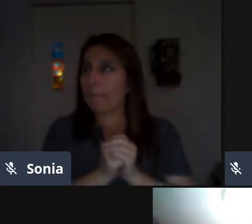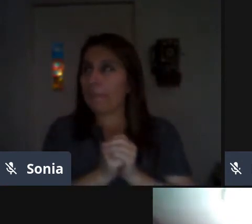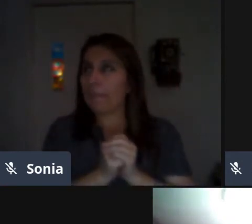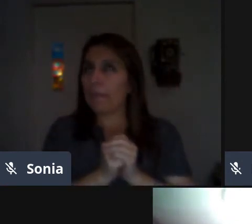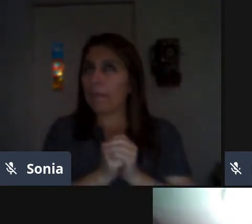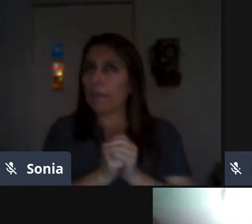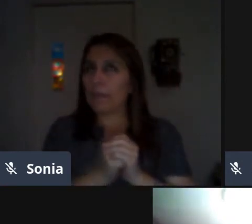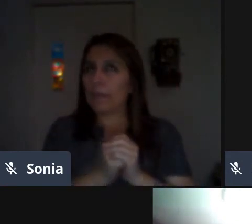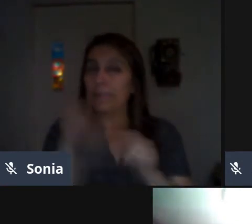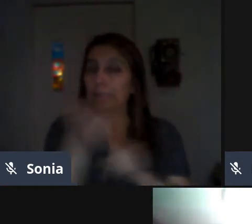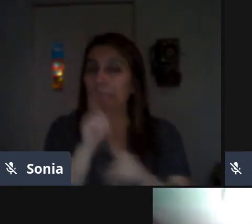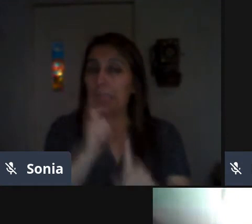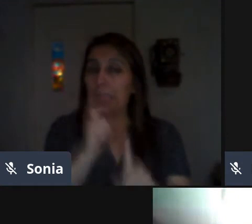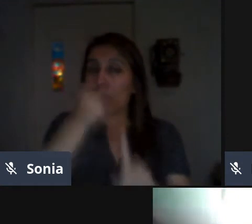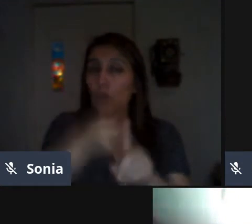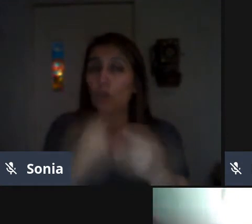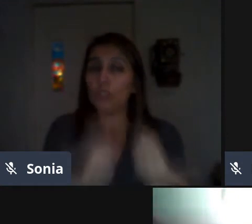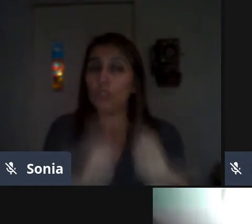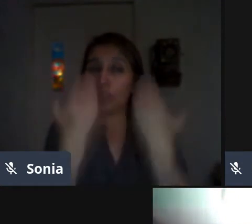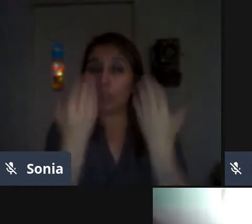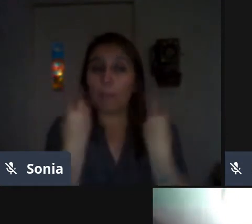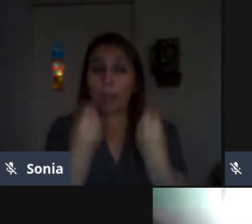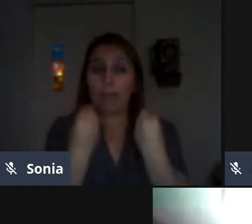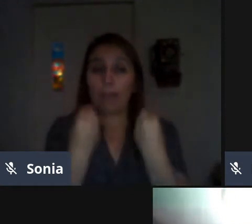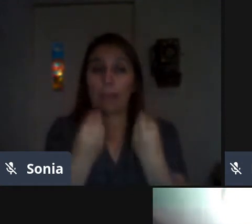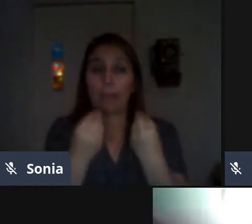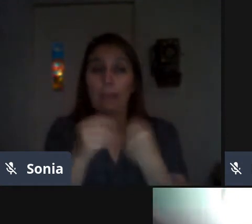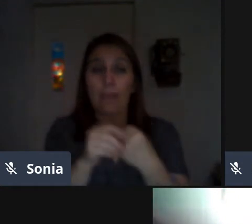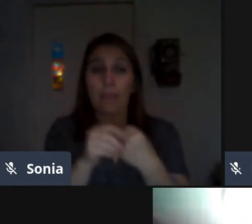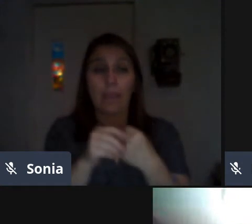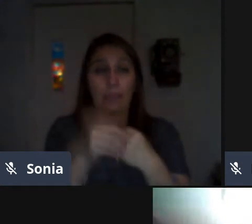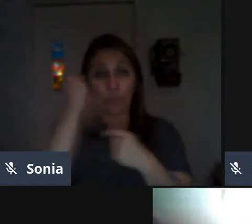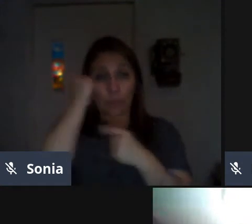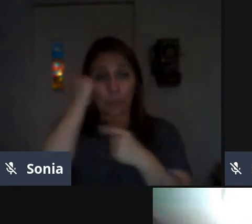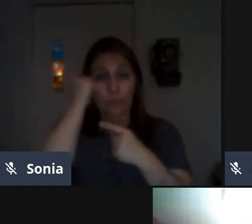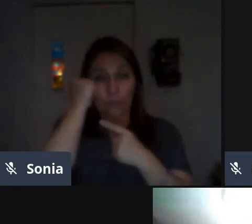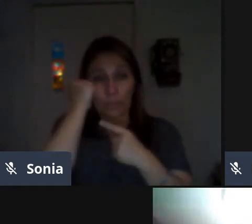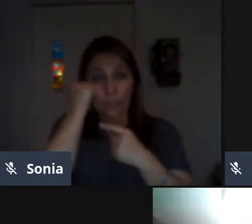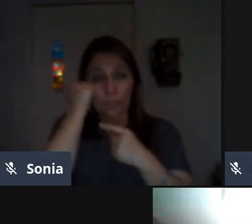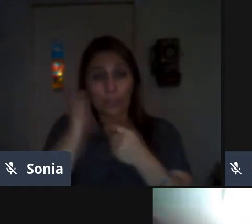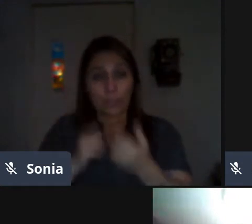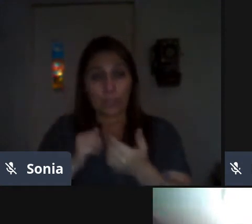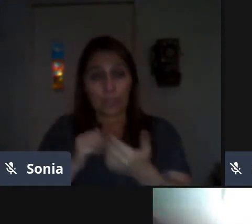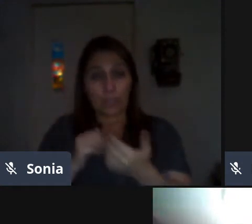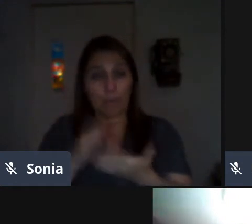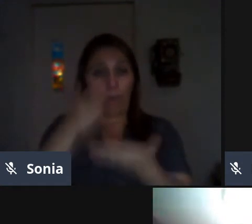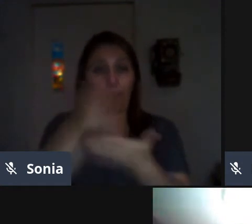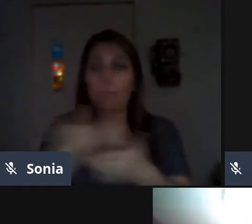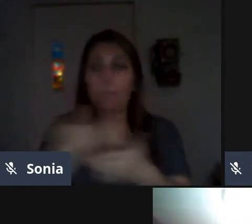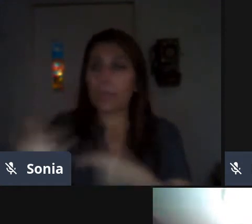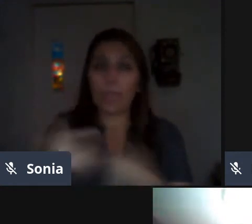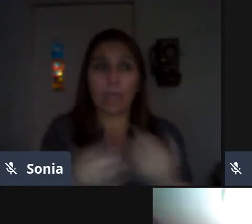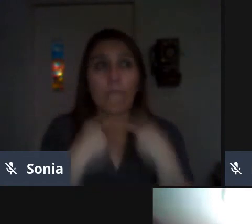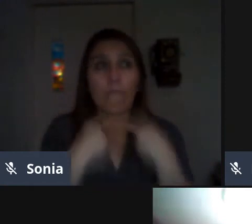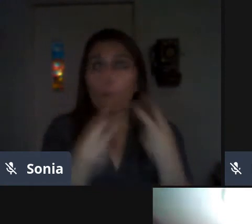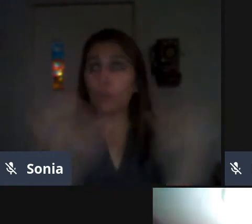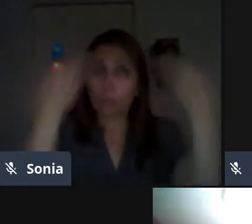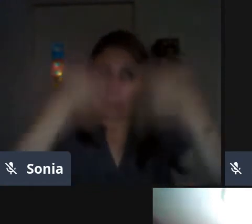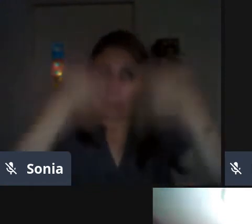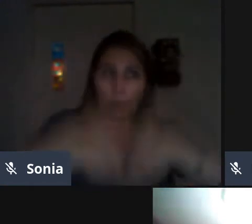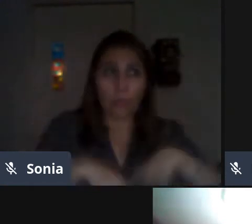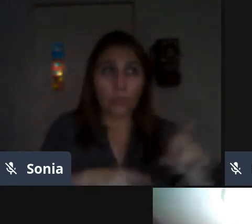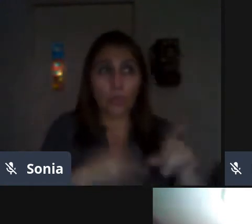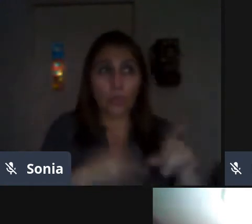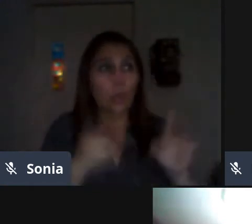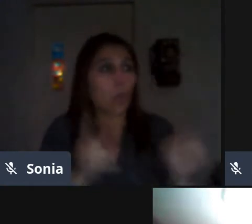para que estos educadores y estos lleguen a ser la voz y lleguen a ser los intérpretes de